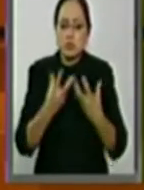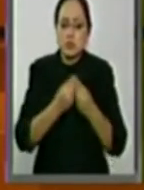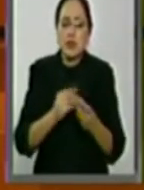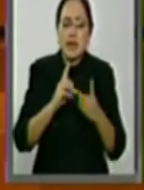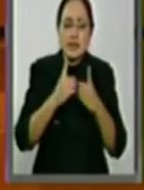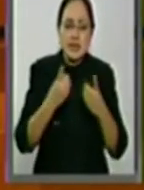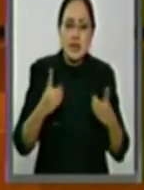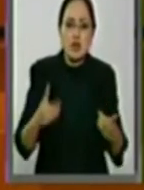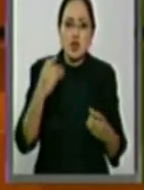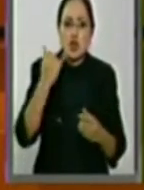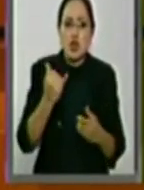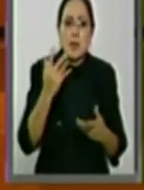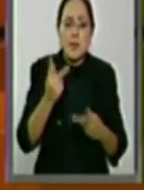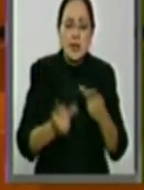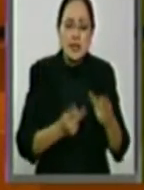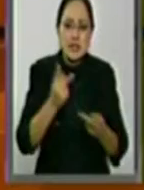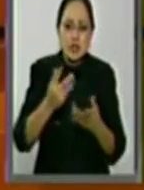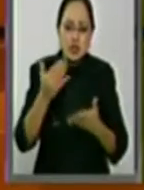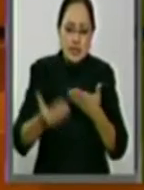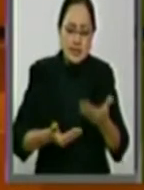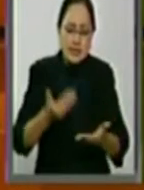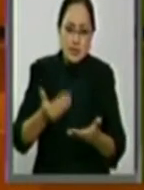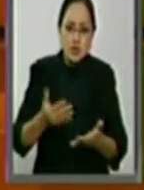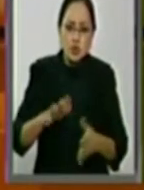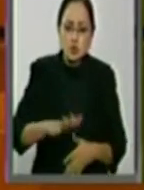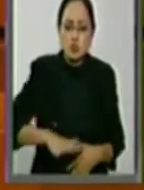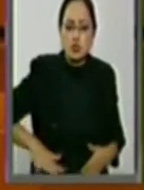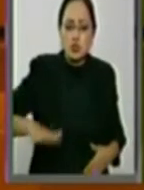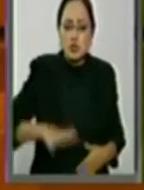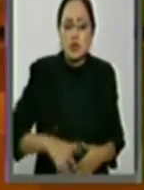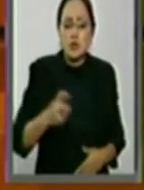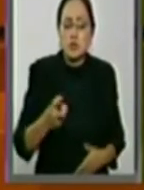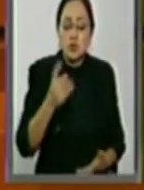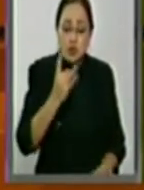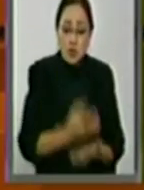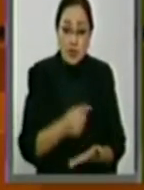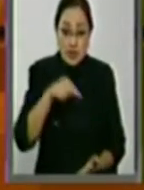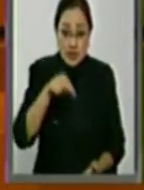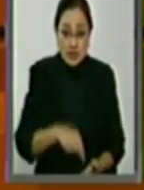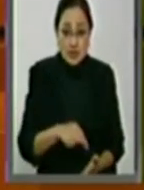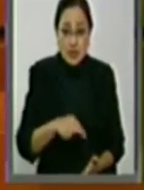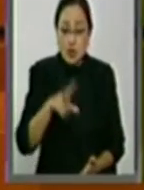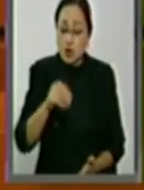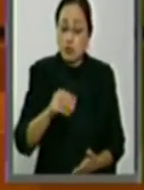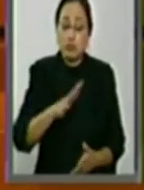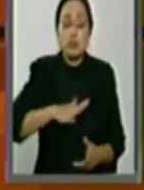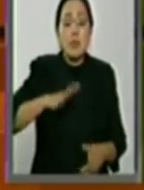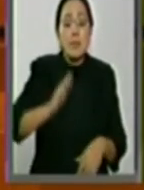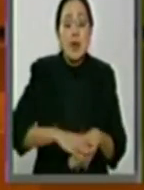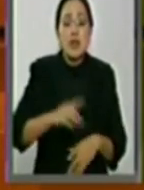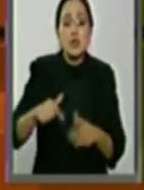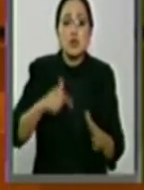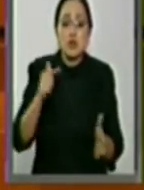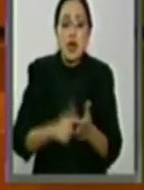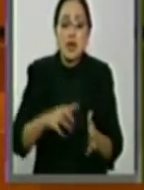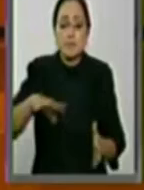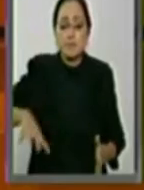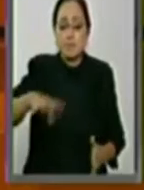desarrollo y la prestación de servicios públicos, no solo en esta, sino en todas las zonas metropolitanas del país.